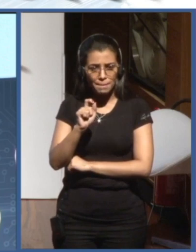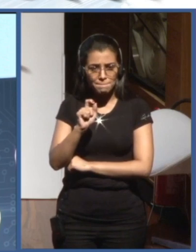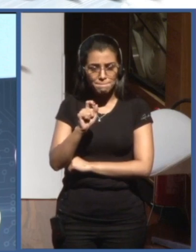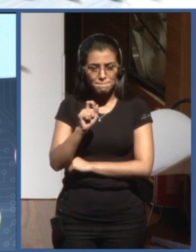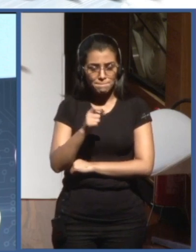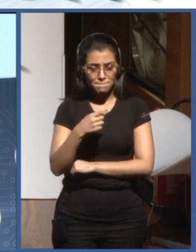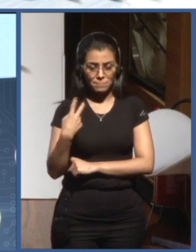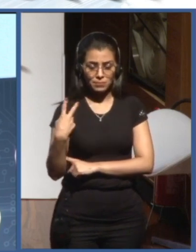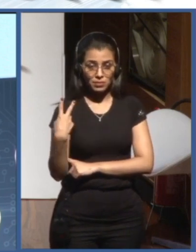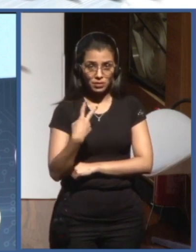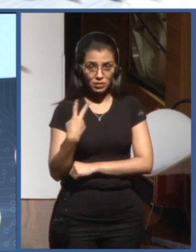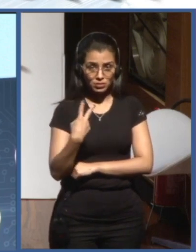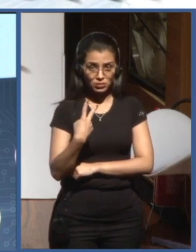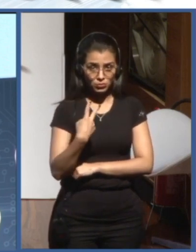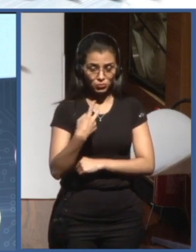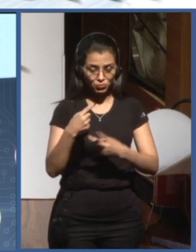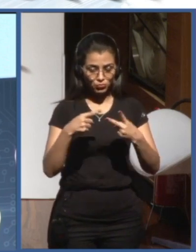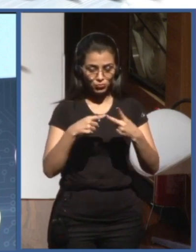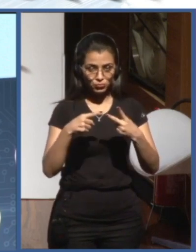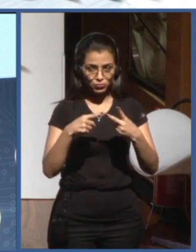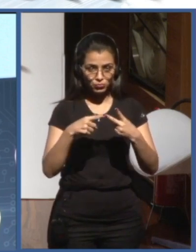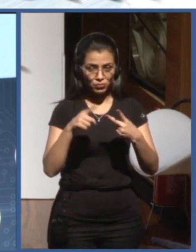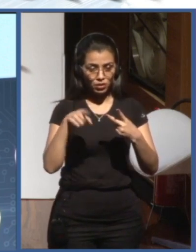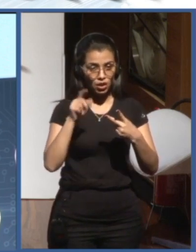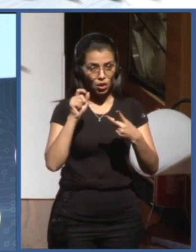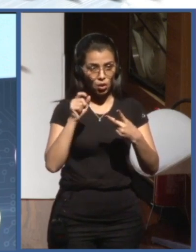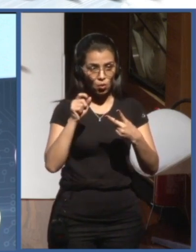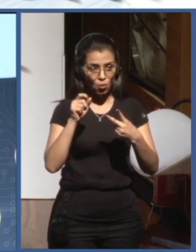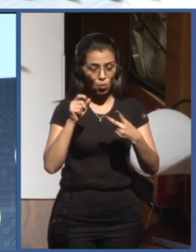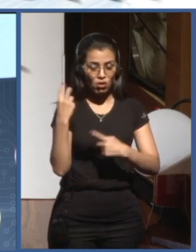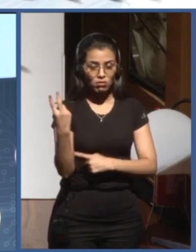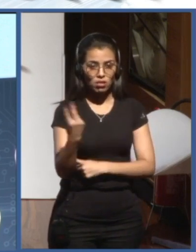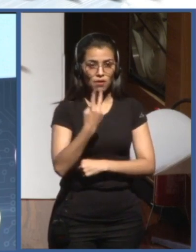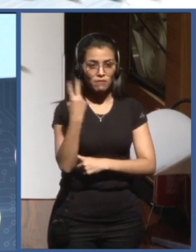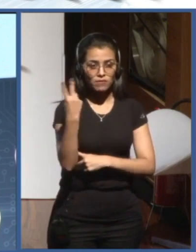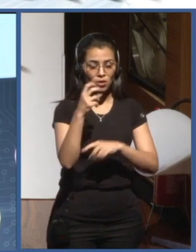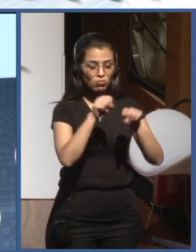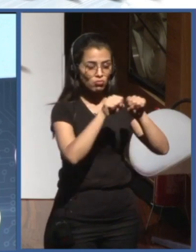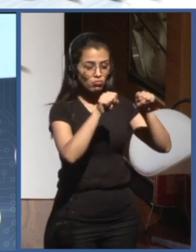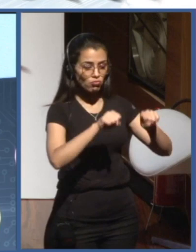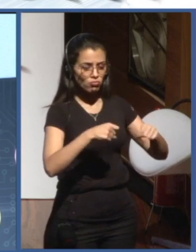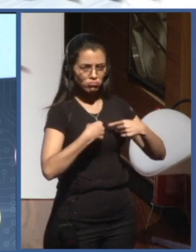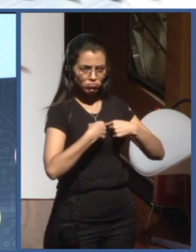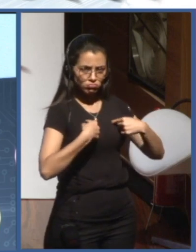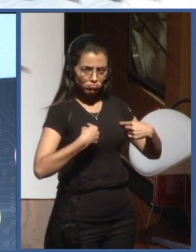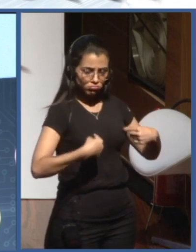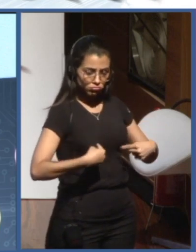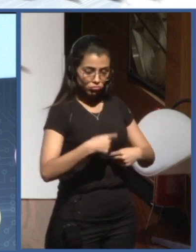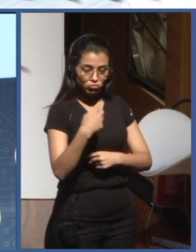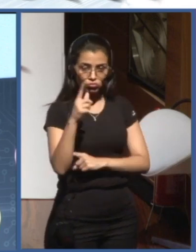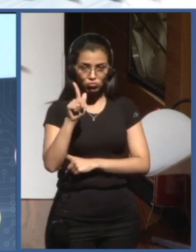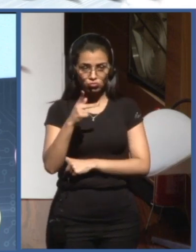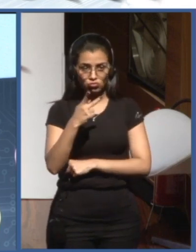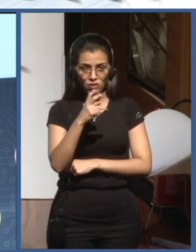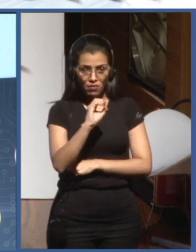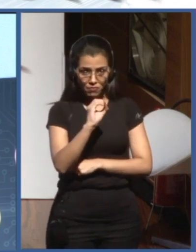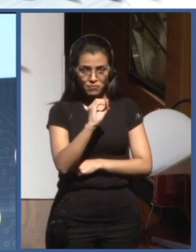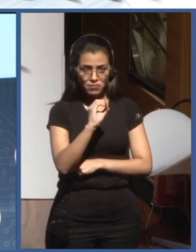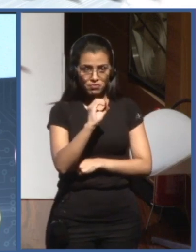estén… estén… Así que es… es parte del G20. Al tomo l zaman'vecclock en